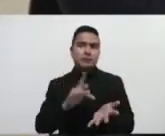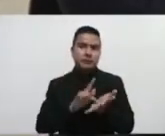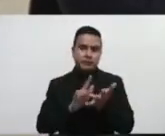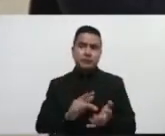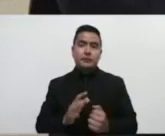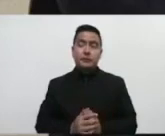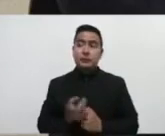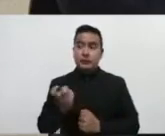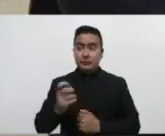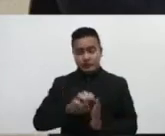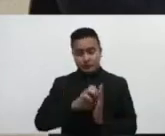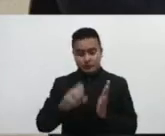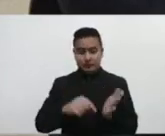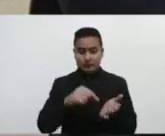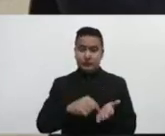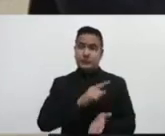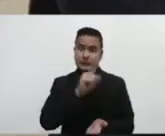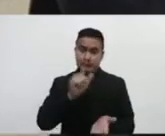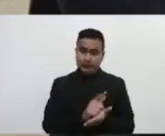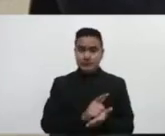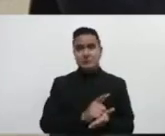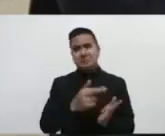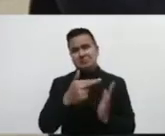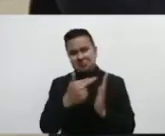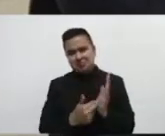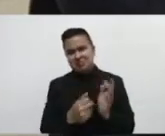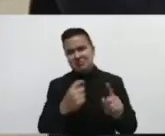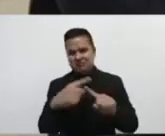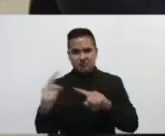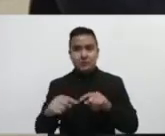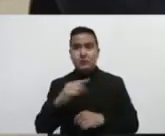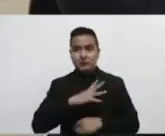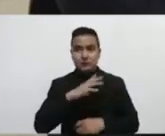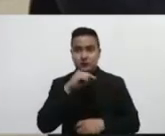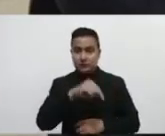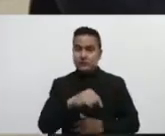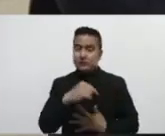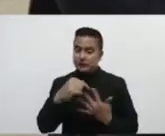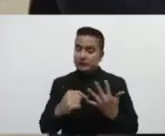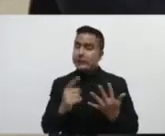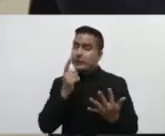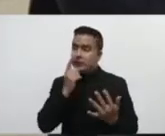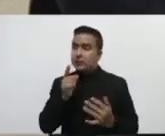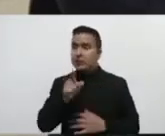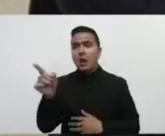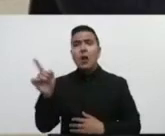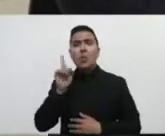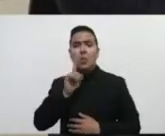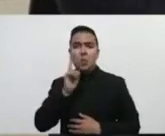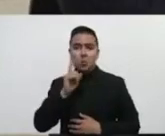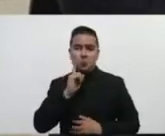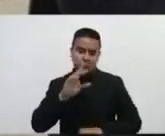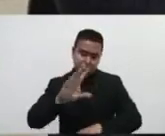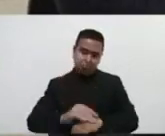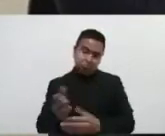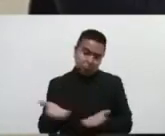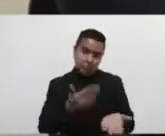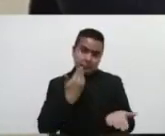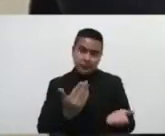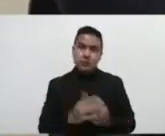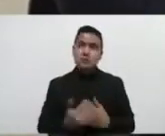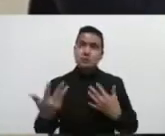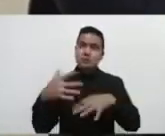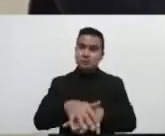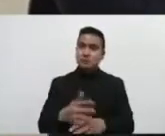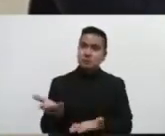también fomentar esa participación política, porque también de nada sirve que la ley, la Constitución, los lineamientos que